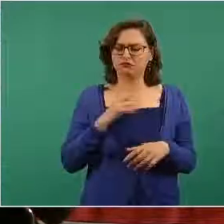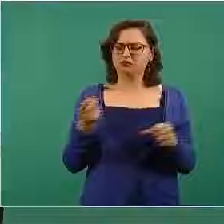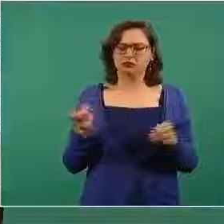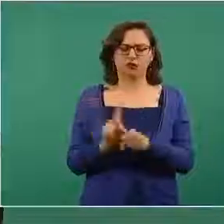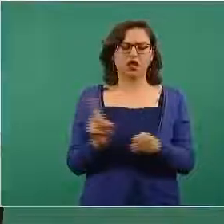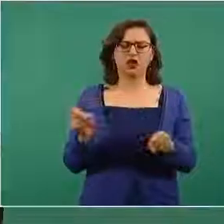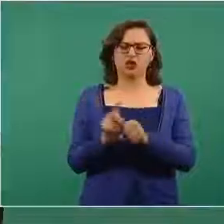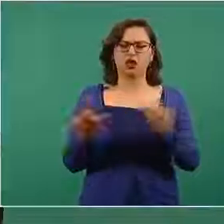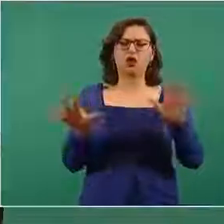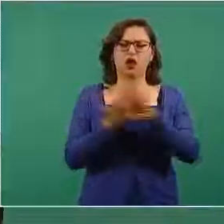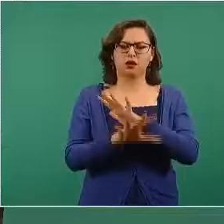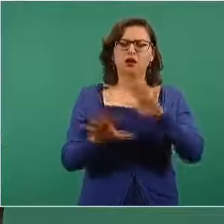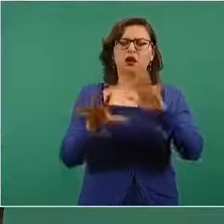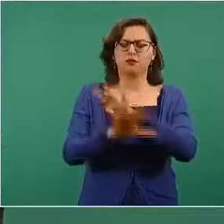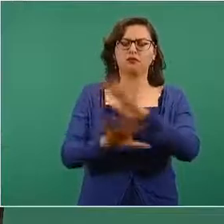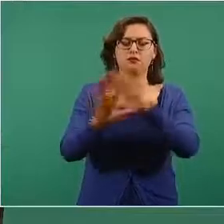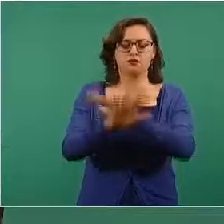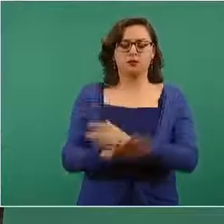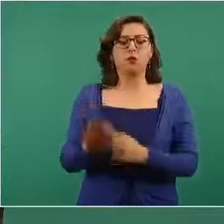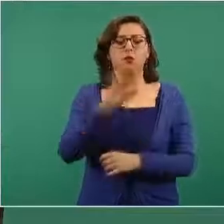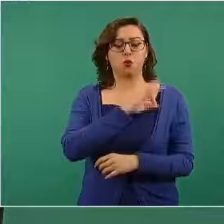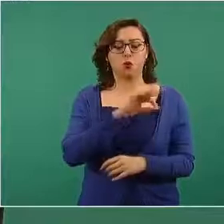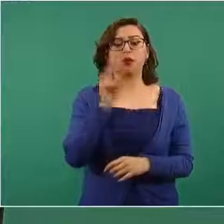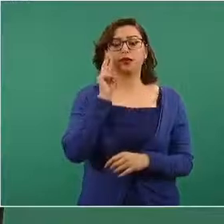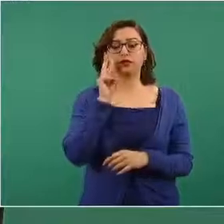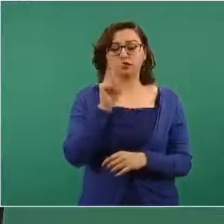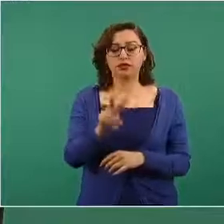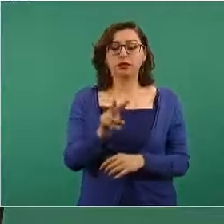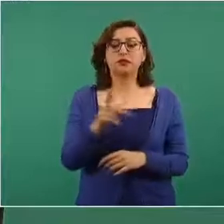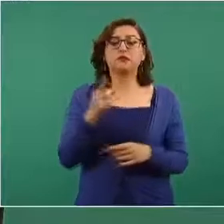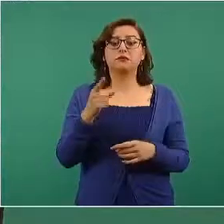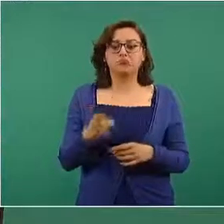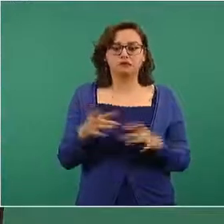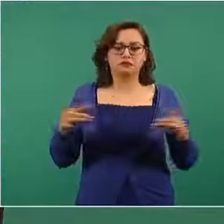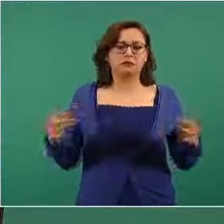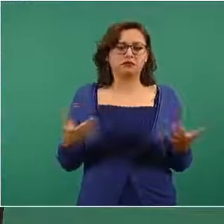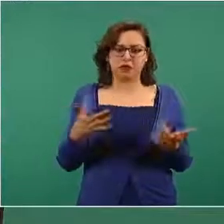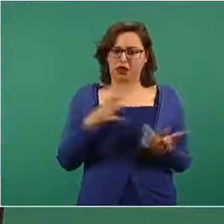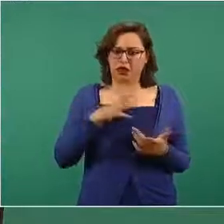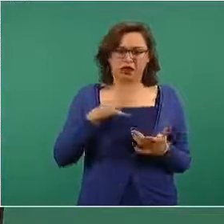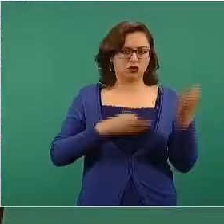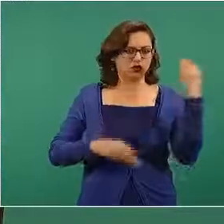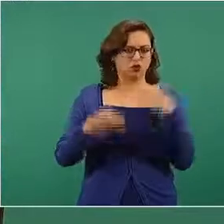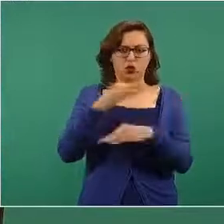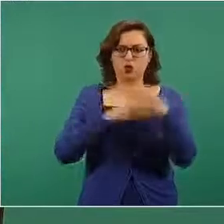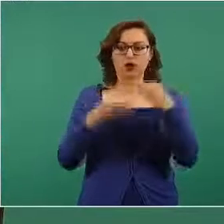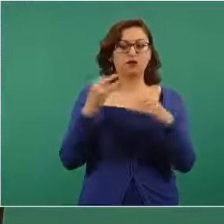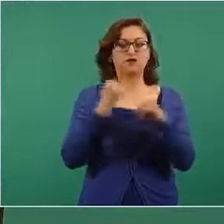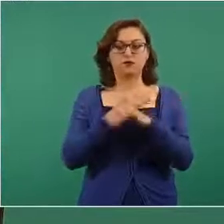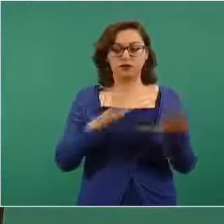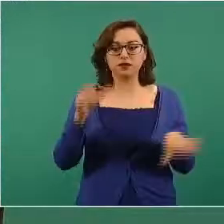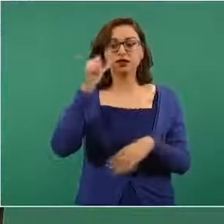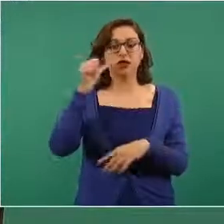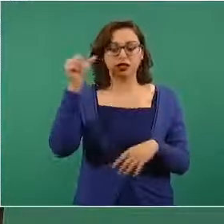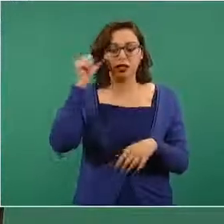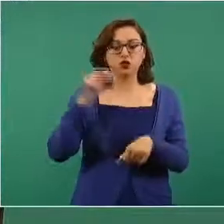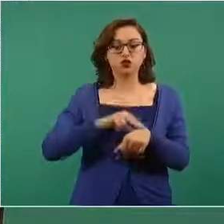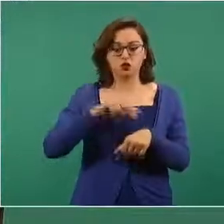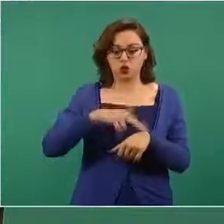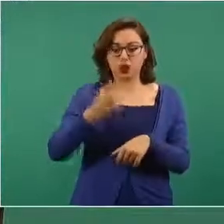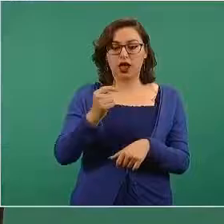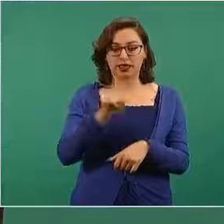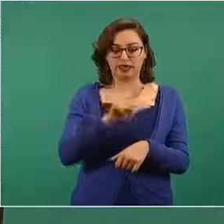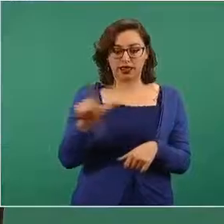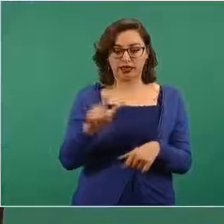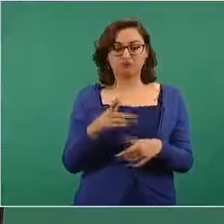también está anidado. Si lo ponen exceso de mortalidad, van a encontrar esto y ayer lo mostró el doctor López-Gatell. Y también